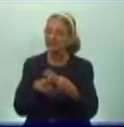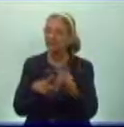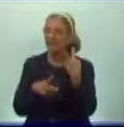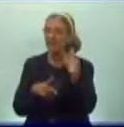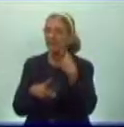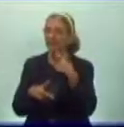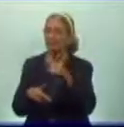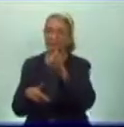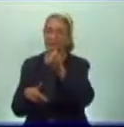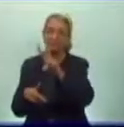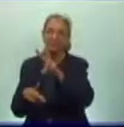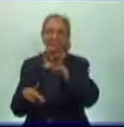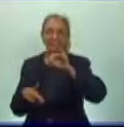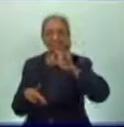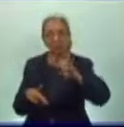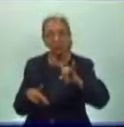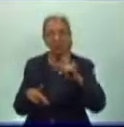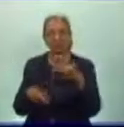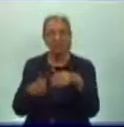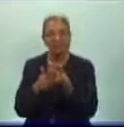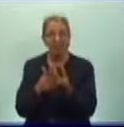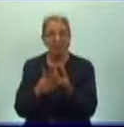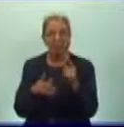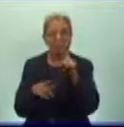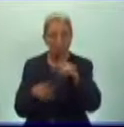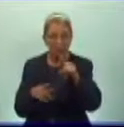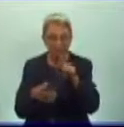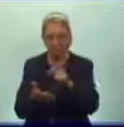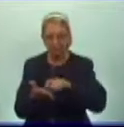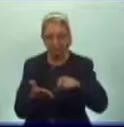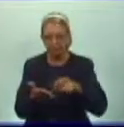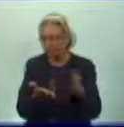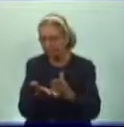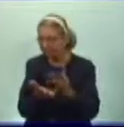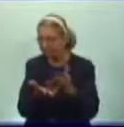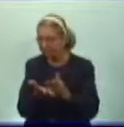días. Lo van a investigar y lo van a escribir en la libreta el